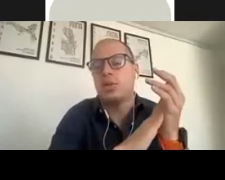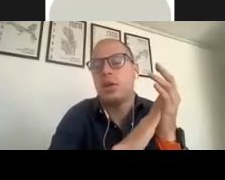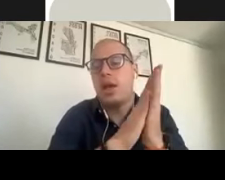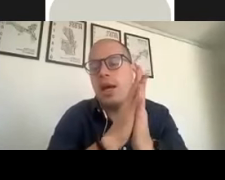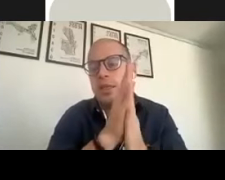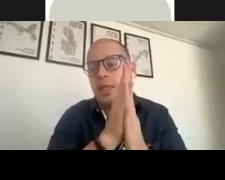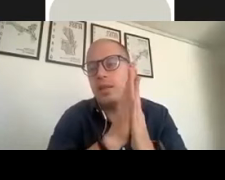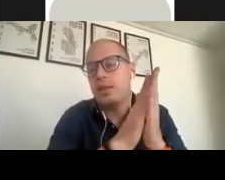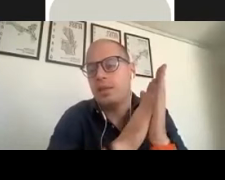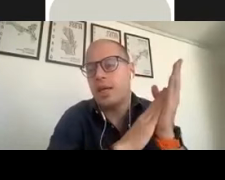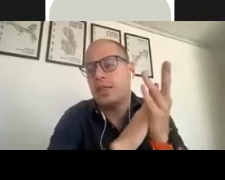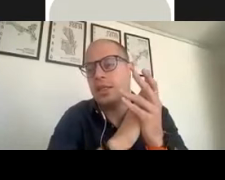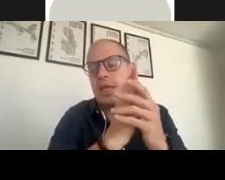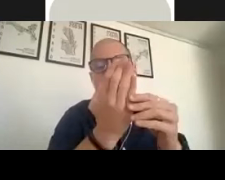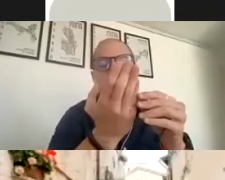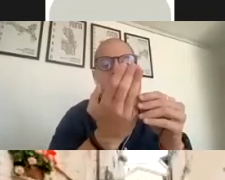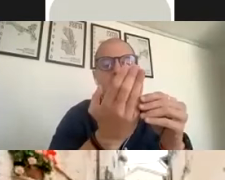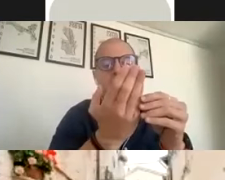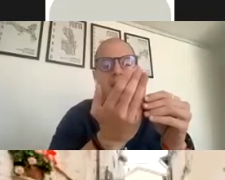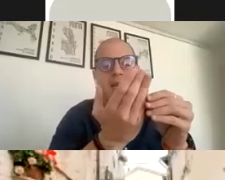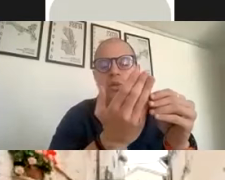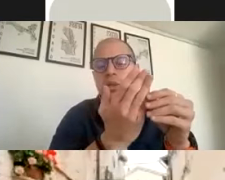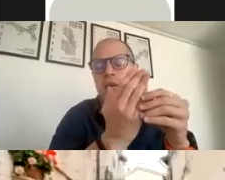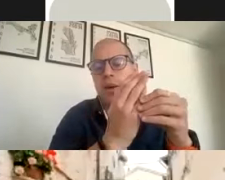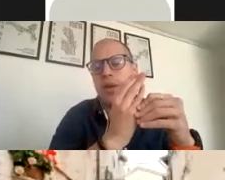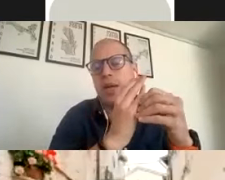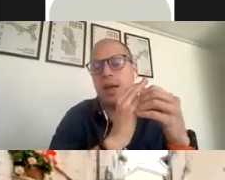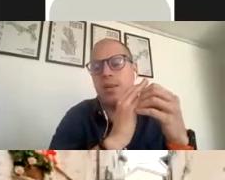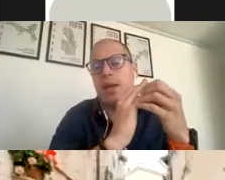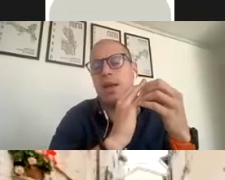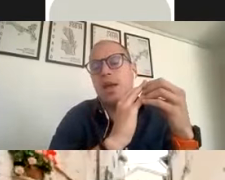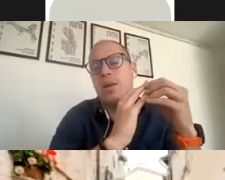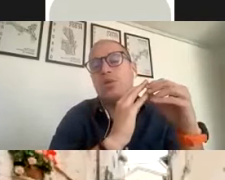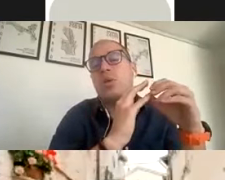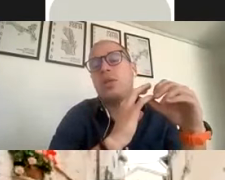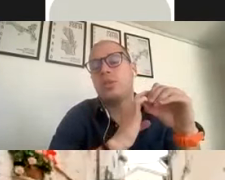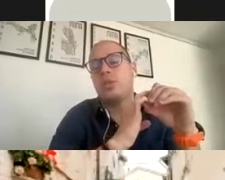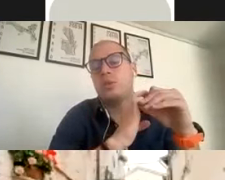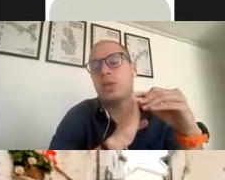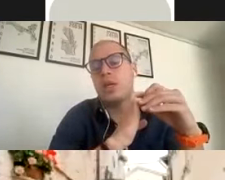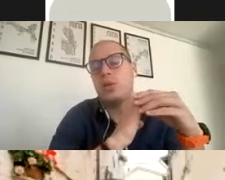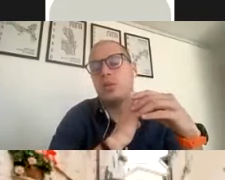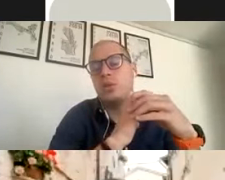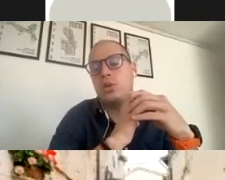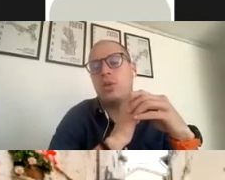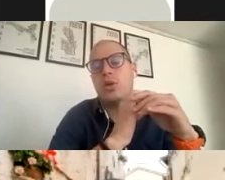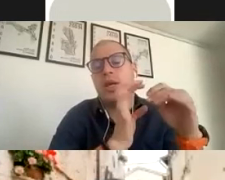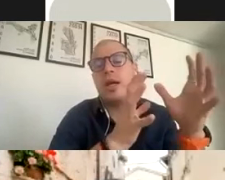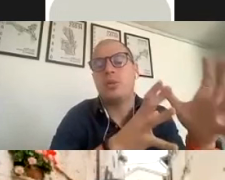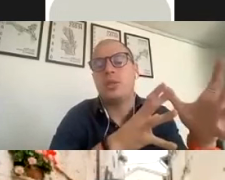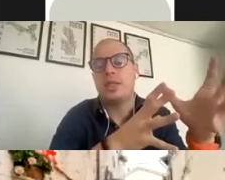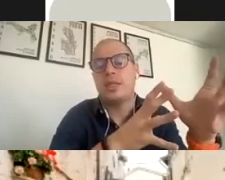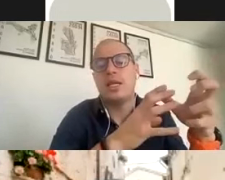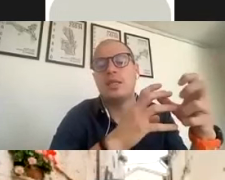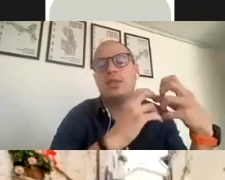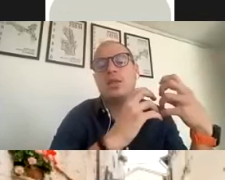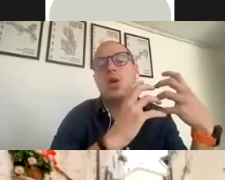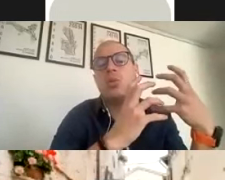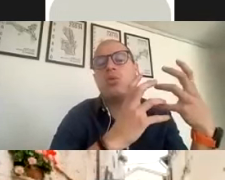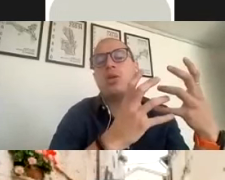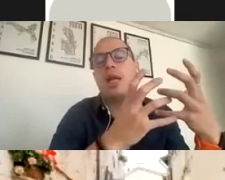nosotros hace casi 3 años y que la verdad es que ha hecho un trabajo increíble. Y pues todo el tiempo estamos buscando eso, ¿no? Cómo generamos estas